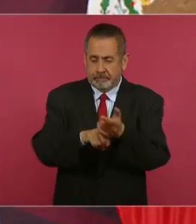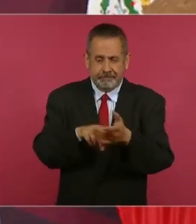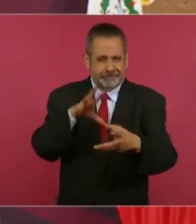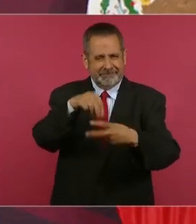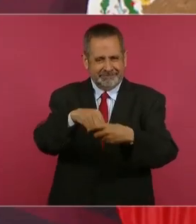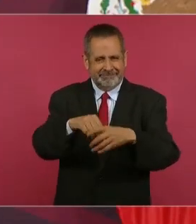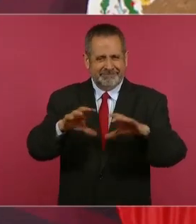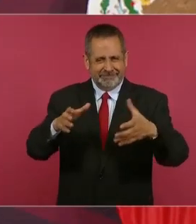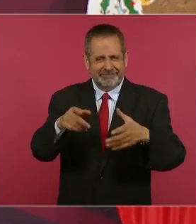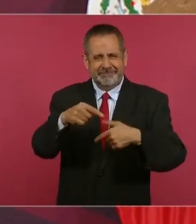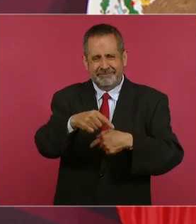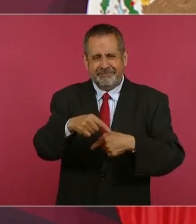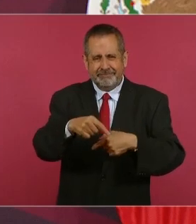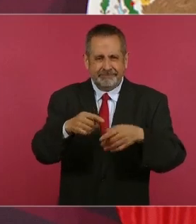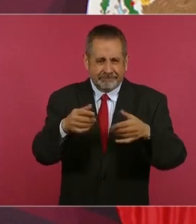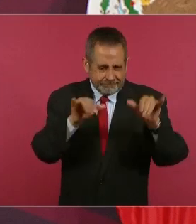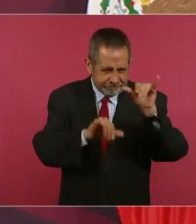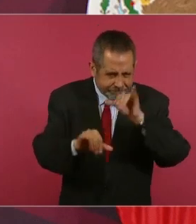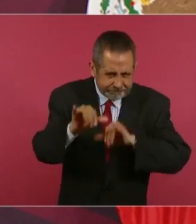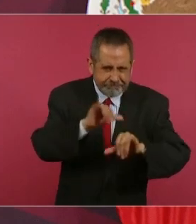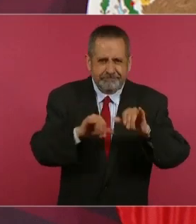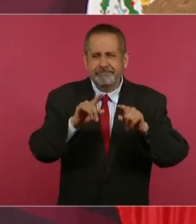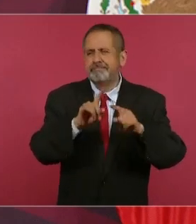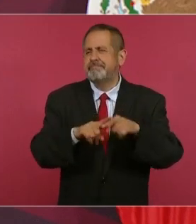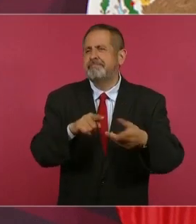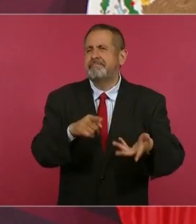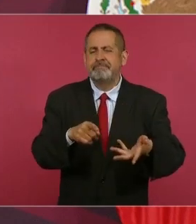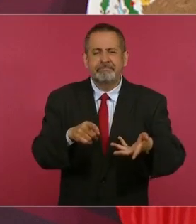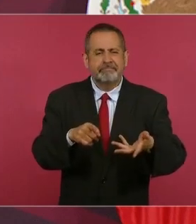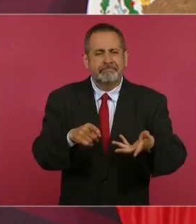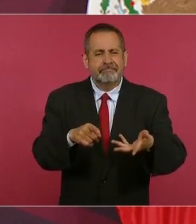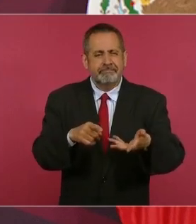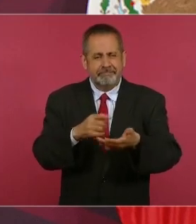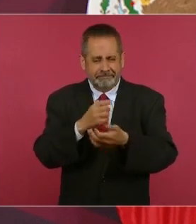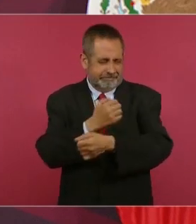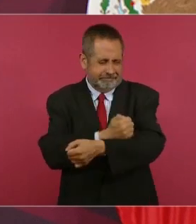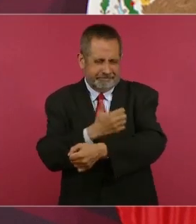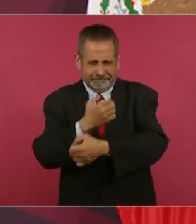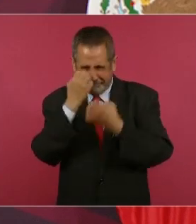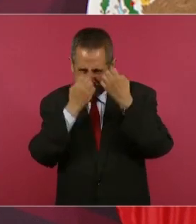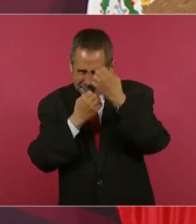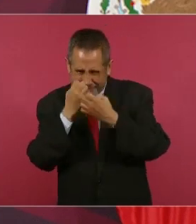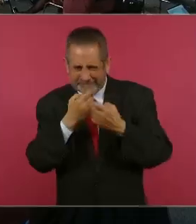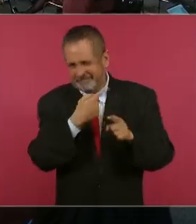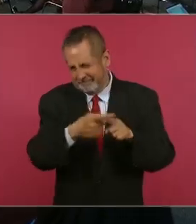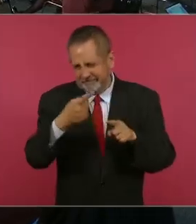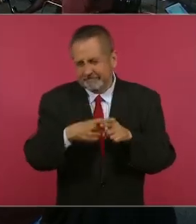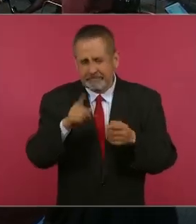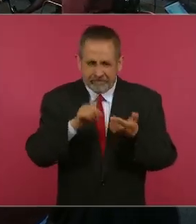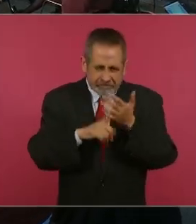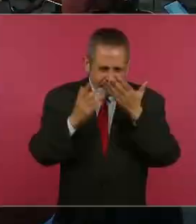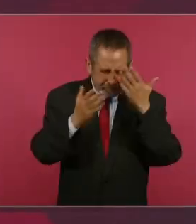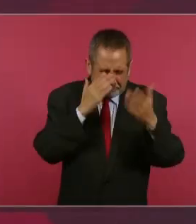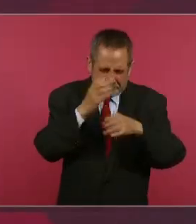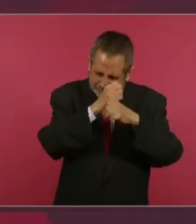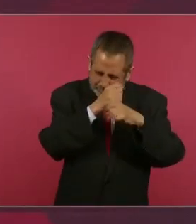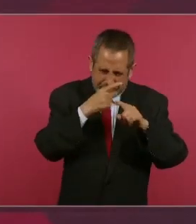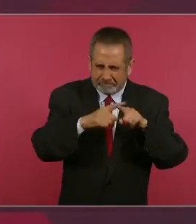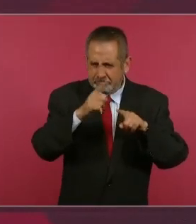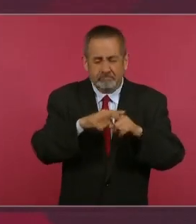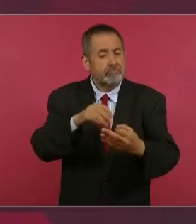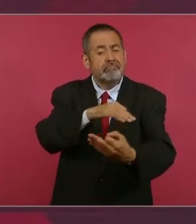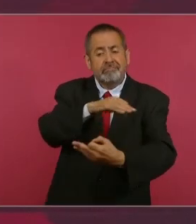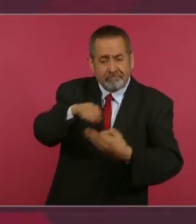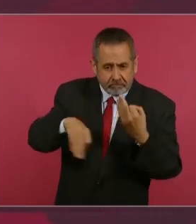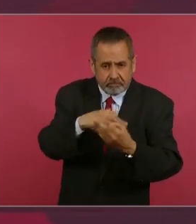trabajan en laboratorios, en estudios clínicos, a